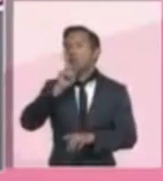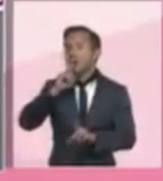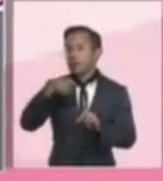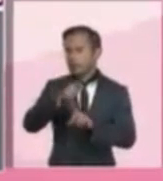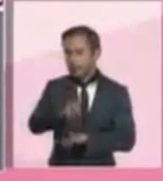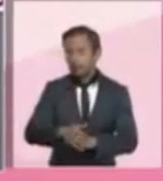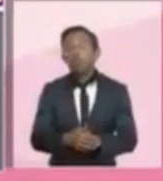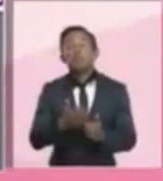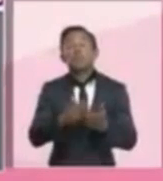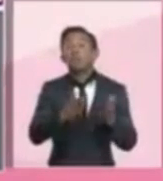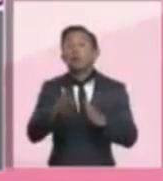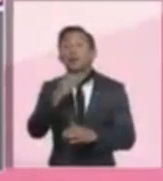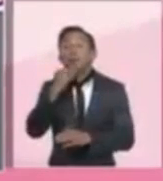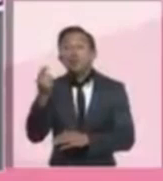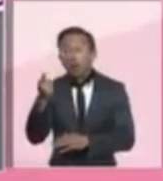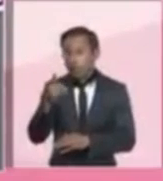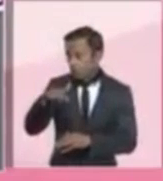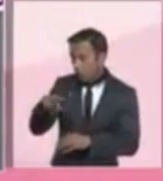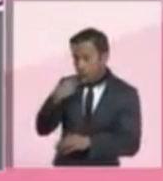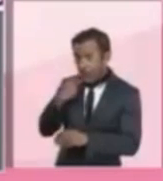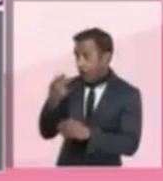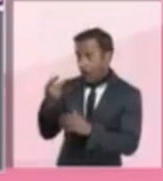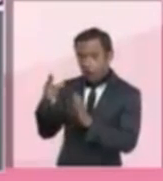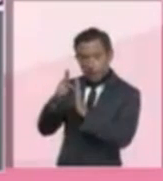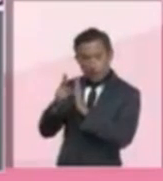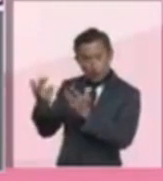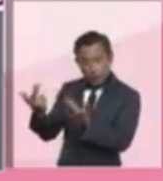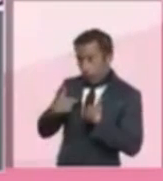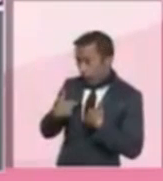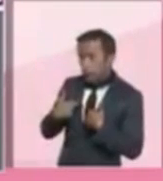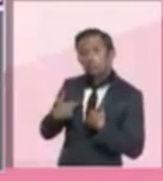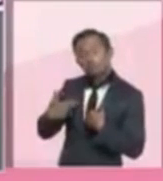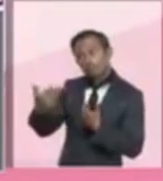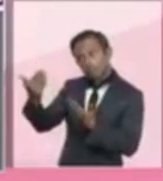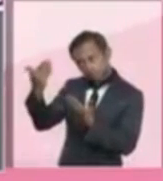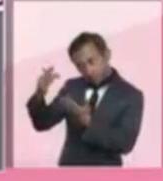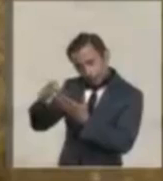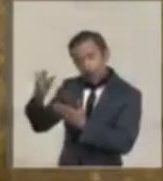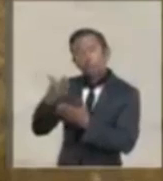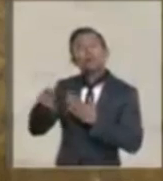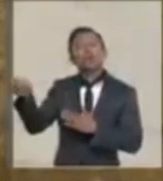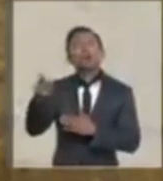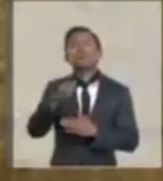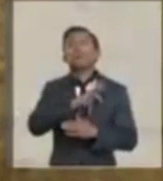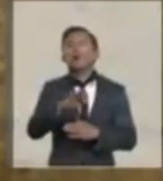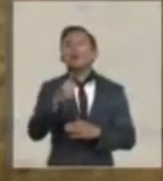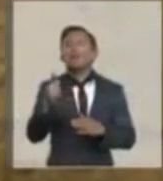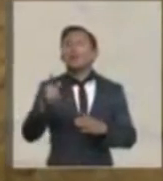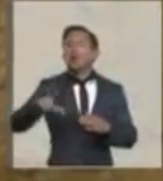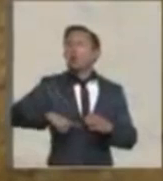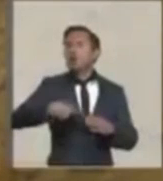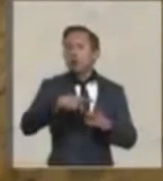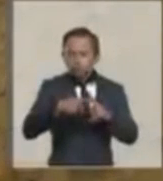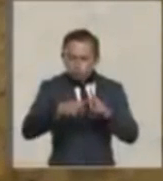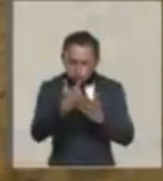me ofrecía tres departamentos que yo le agradezco. El registro público de la propiedad es el instrumento en el cual podemos verificar quién es el